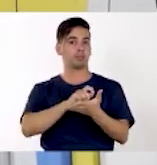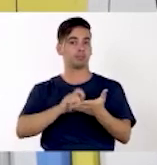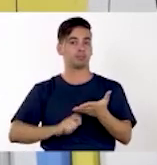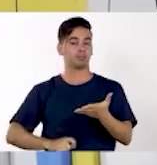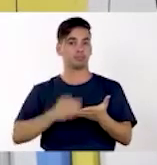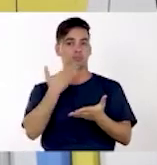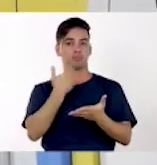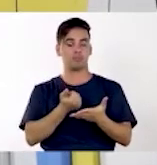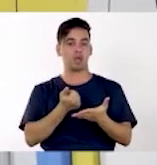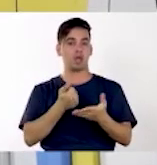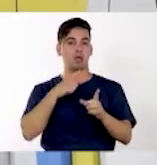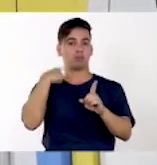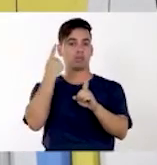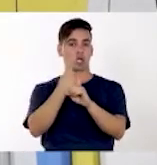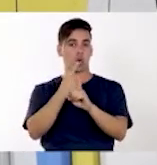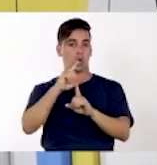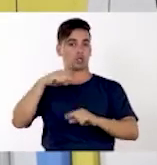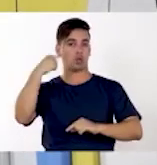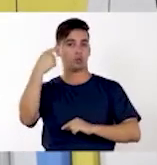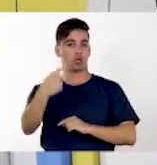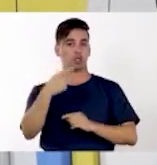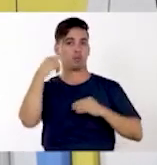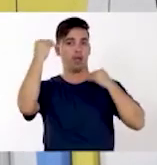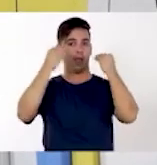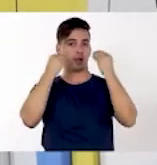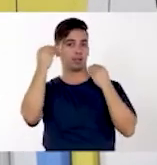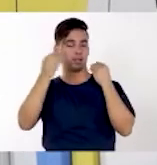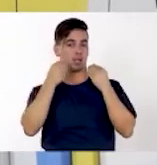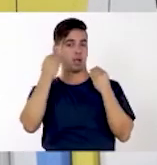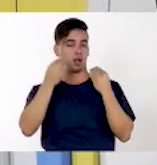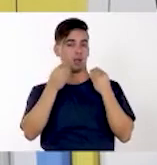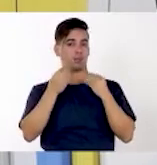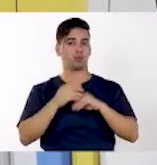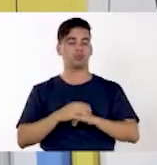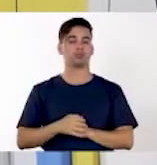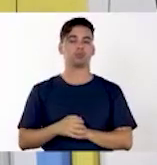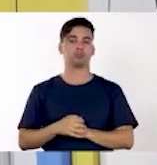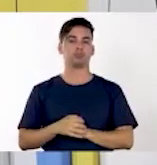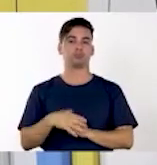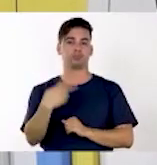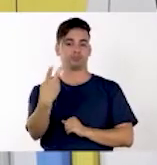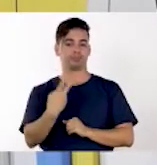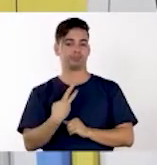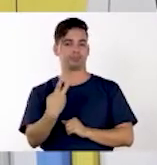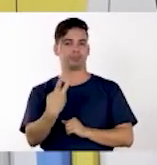pues analizaremos a ver si coinciden conmigo en este análisis.